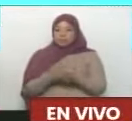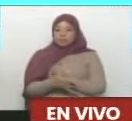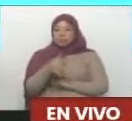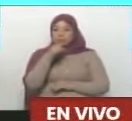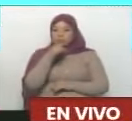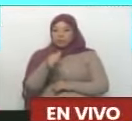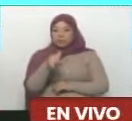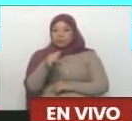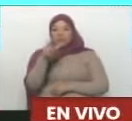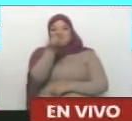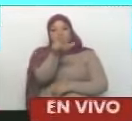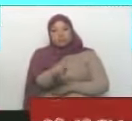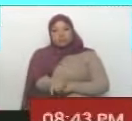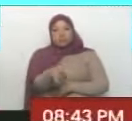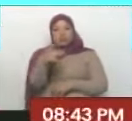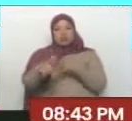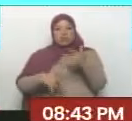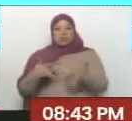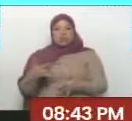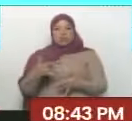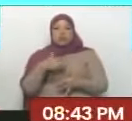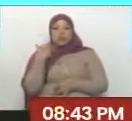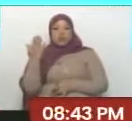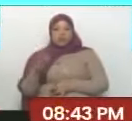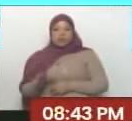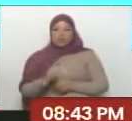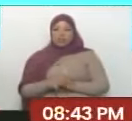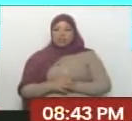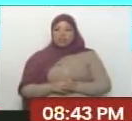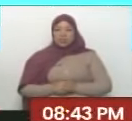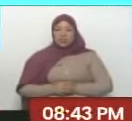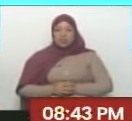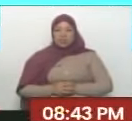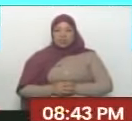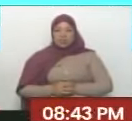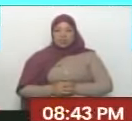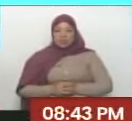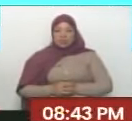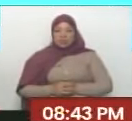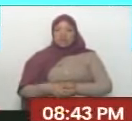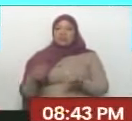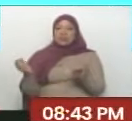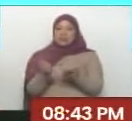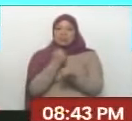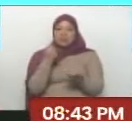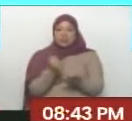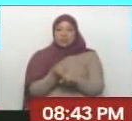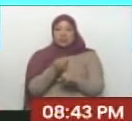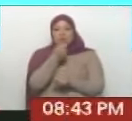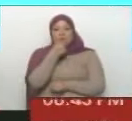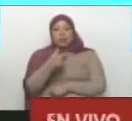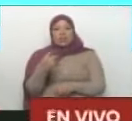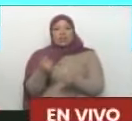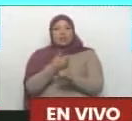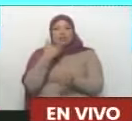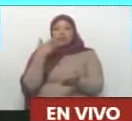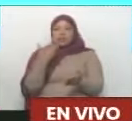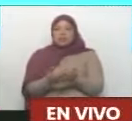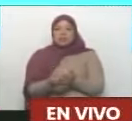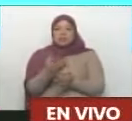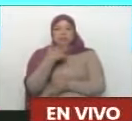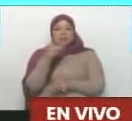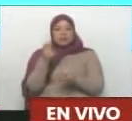Cheo Hurtado es una persona que ha sido desestimada y la labor que ha hecho Cheo es una cuestión